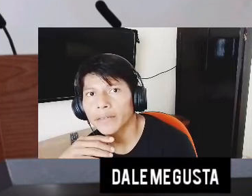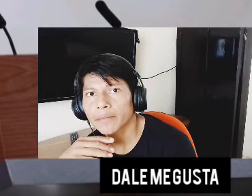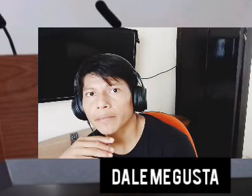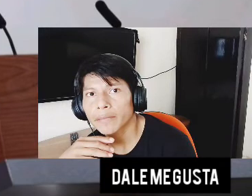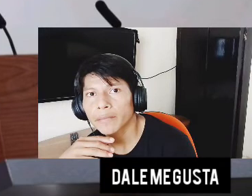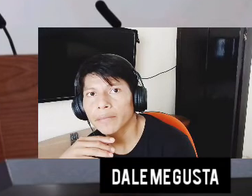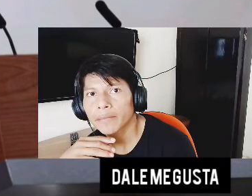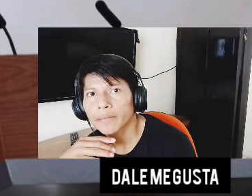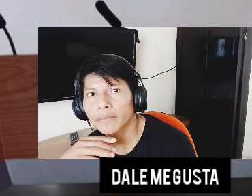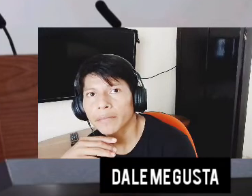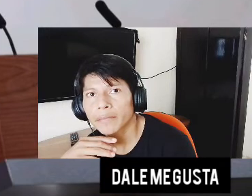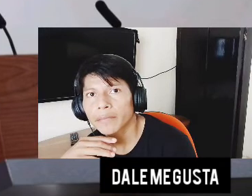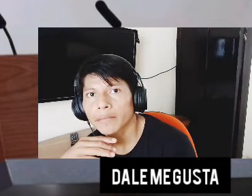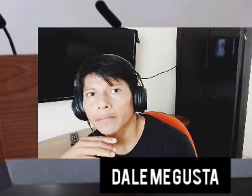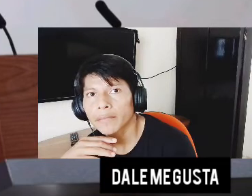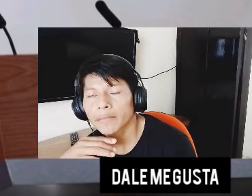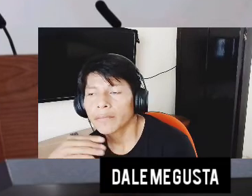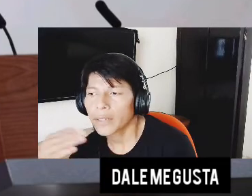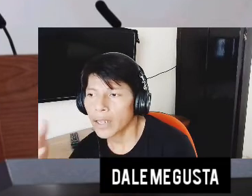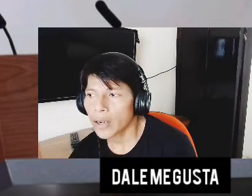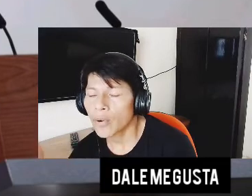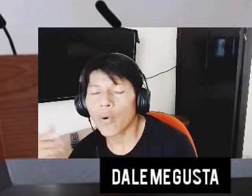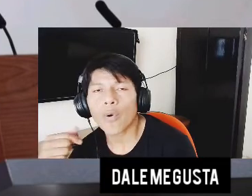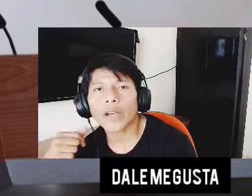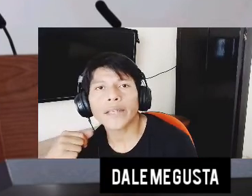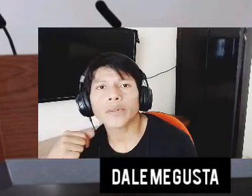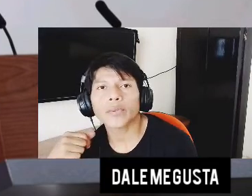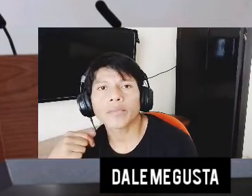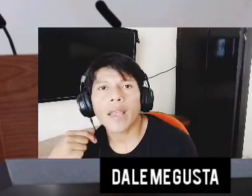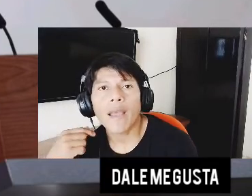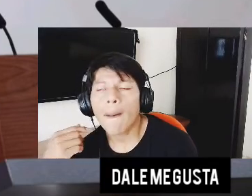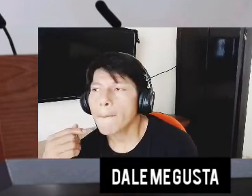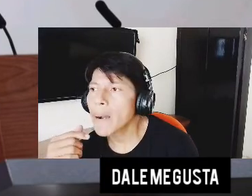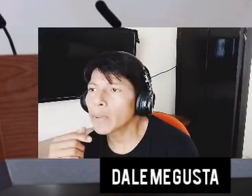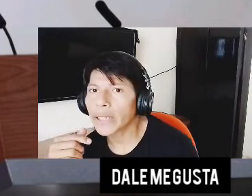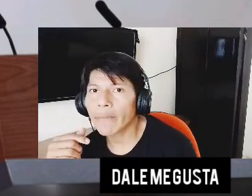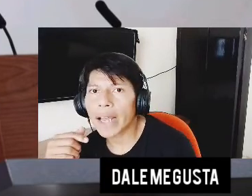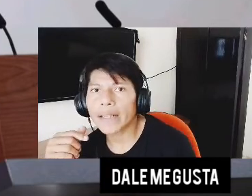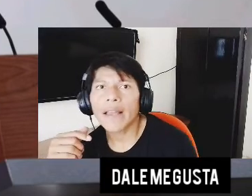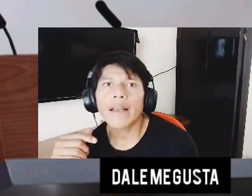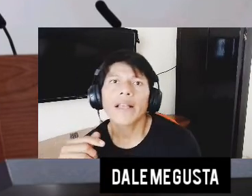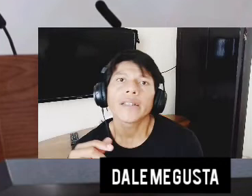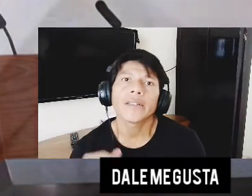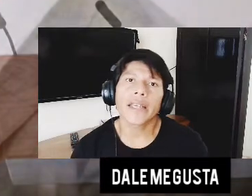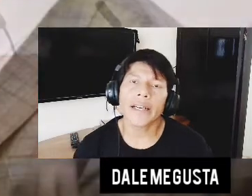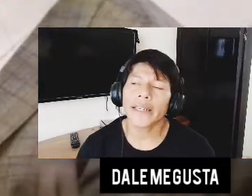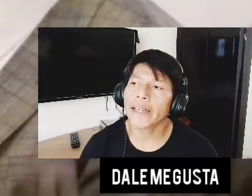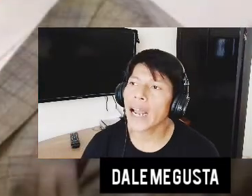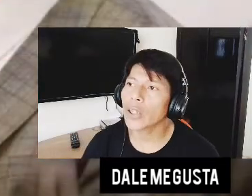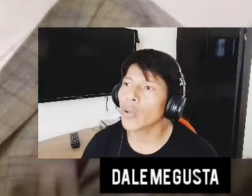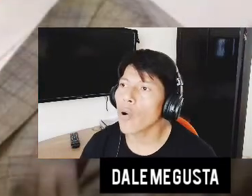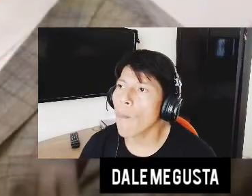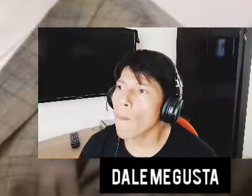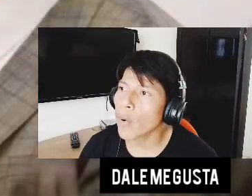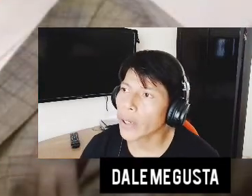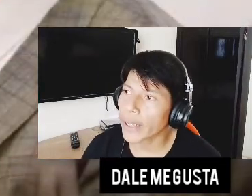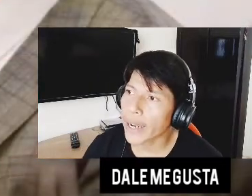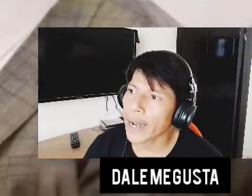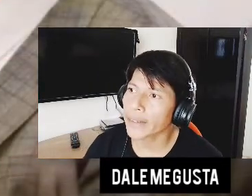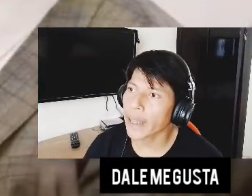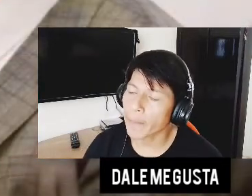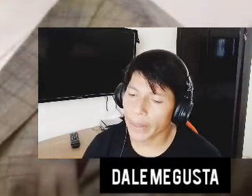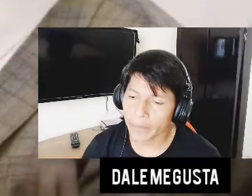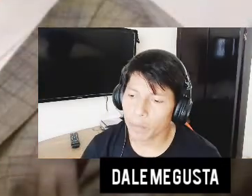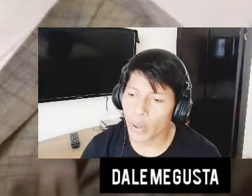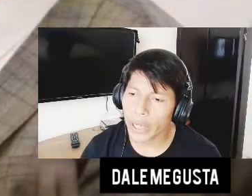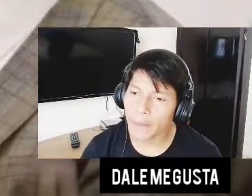quién creen? ¿Ricardo Monreal? Correcto. Vamos a hablar de Ricardo